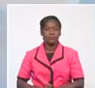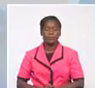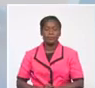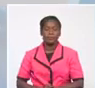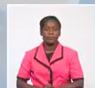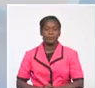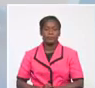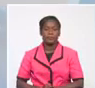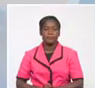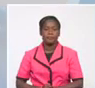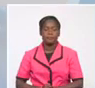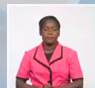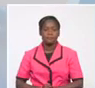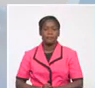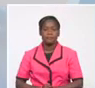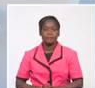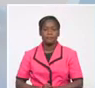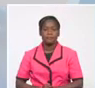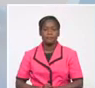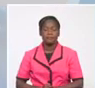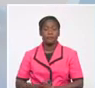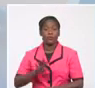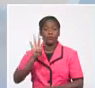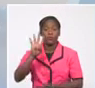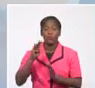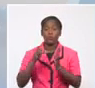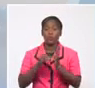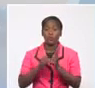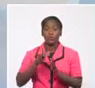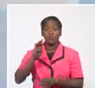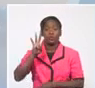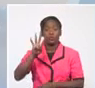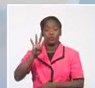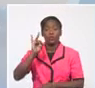país. De los 4.747,